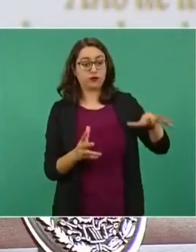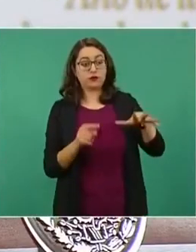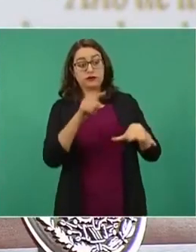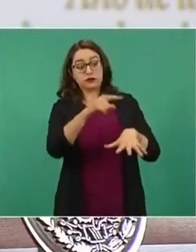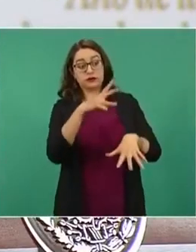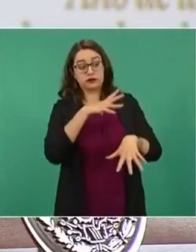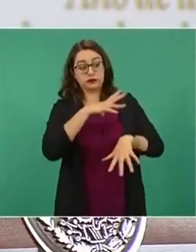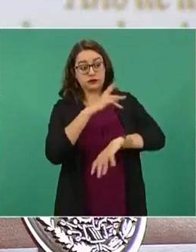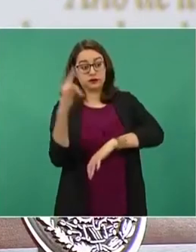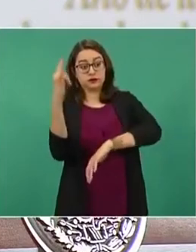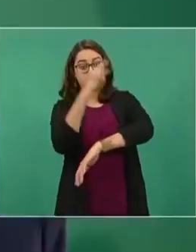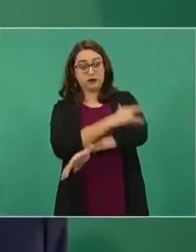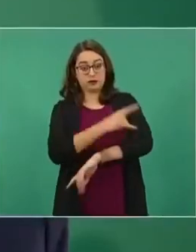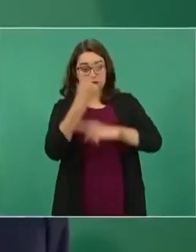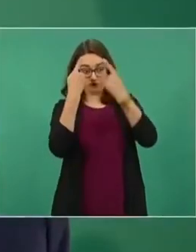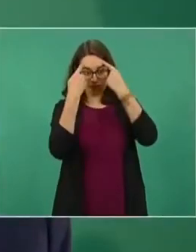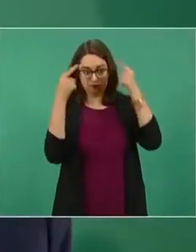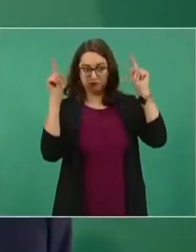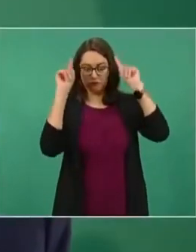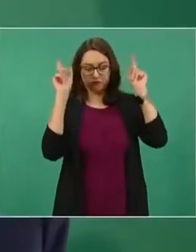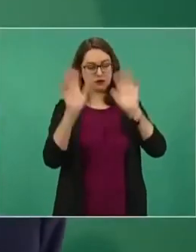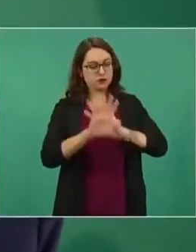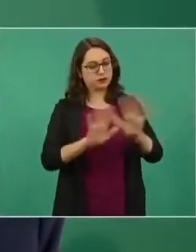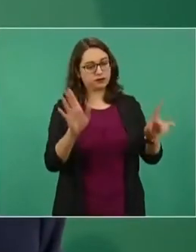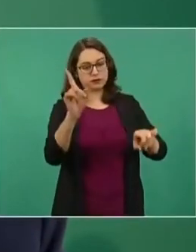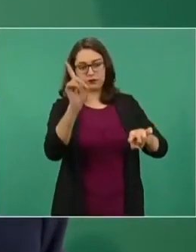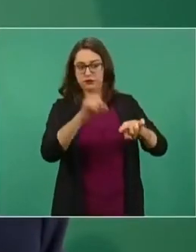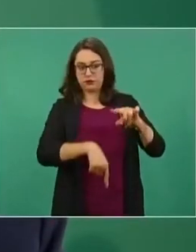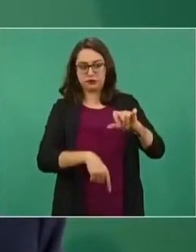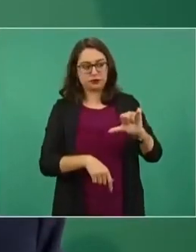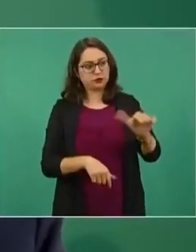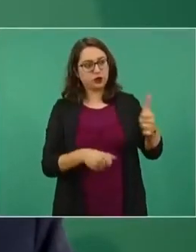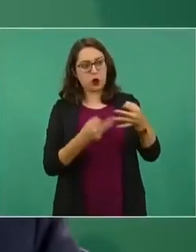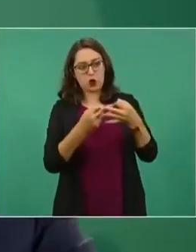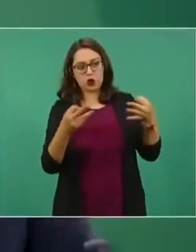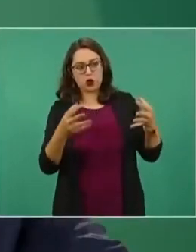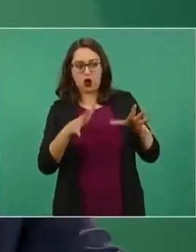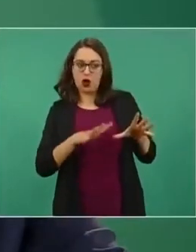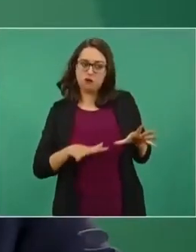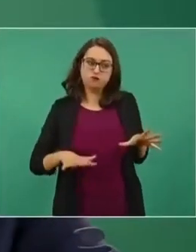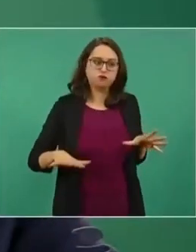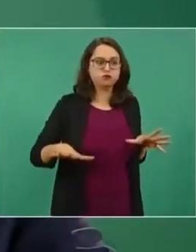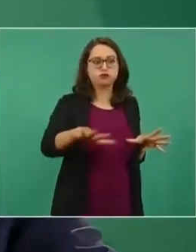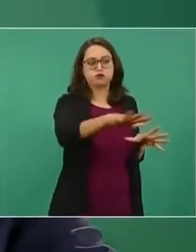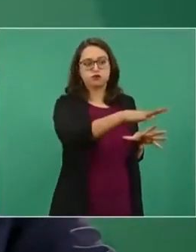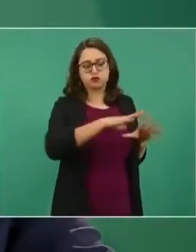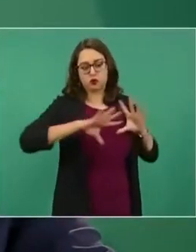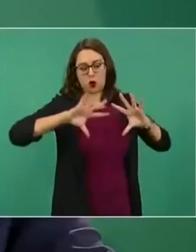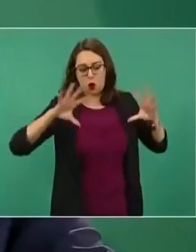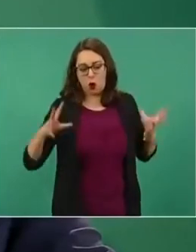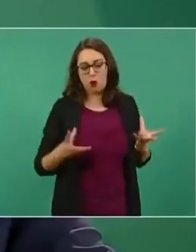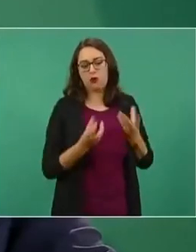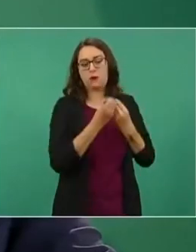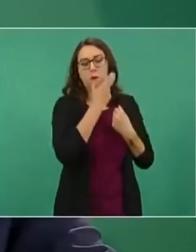se va a integrar con otros terrenos y se va a crear una zona de reserva